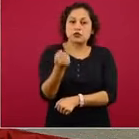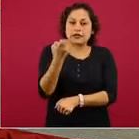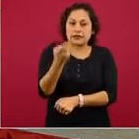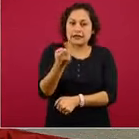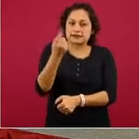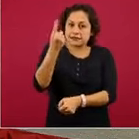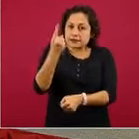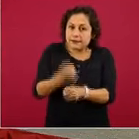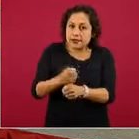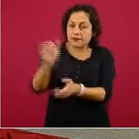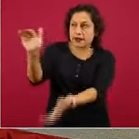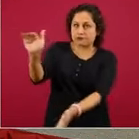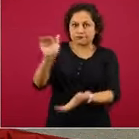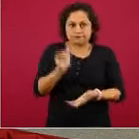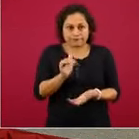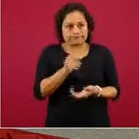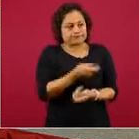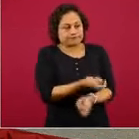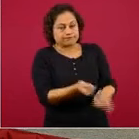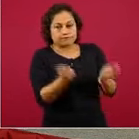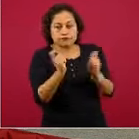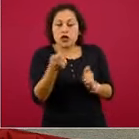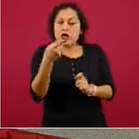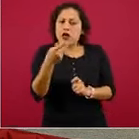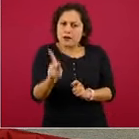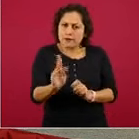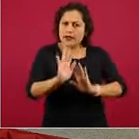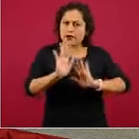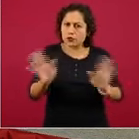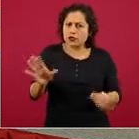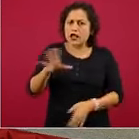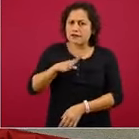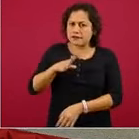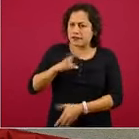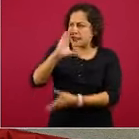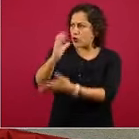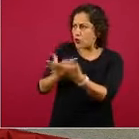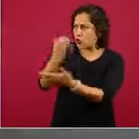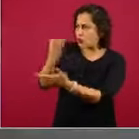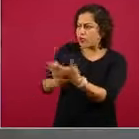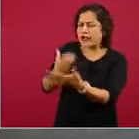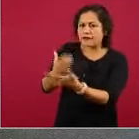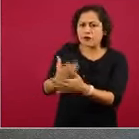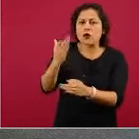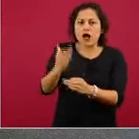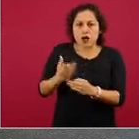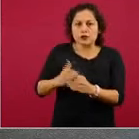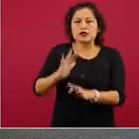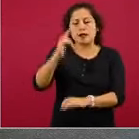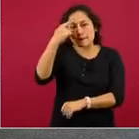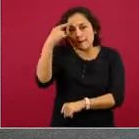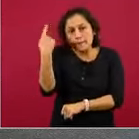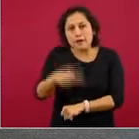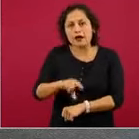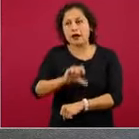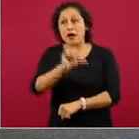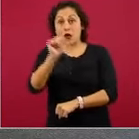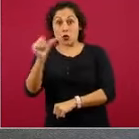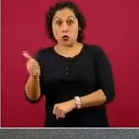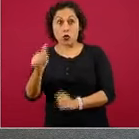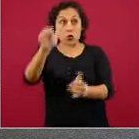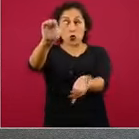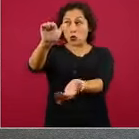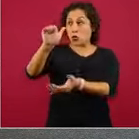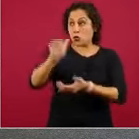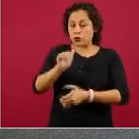posible. Pero hay que recordar que se tienen ya otros contratos preliminares y además se está dando seguimiento a otras